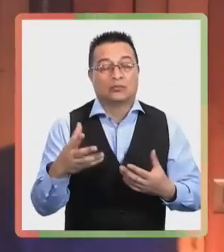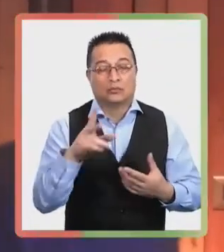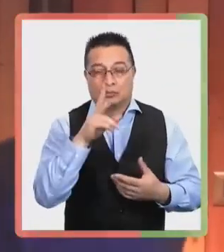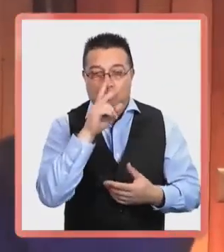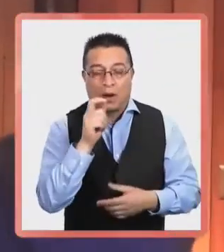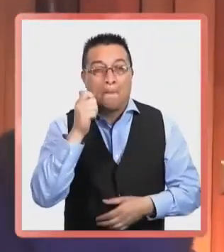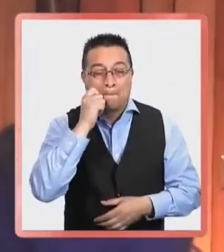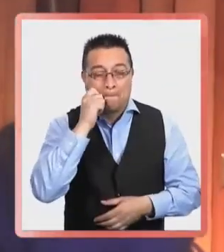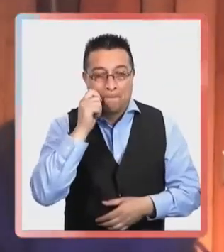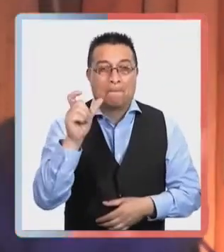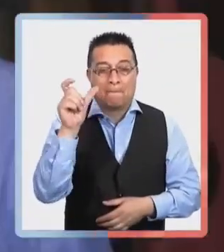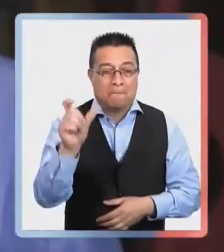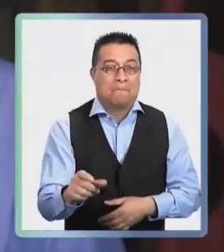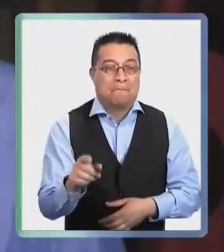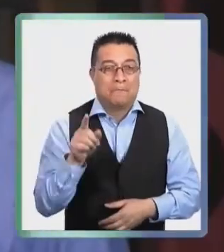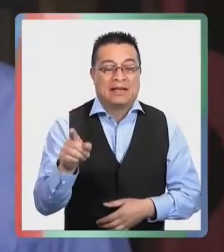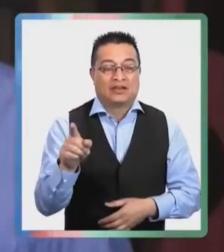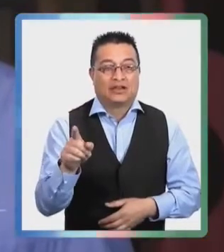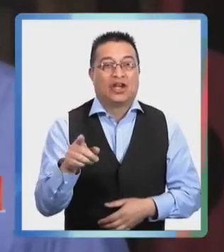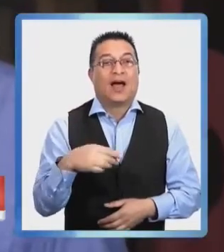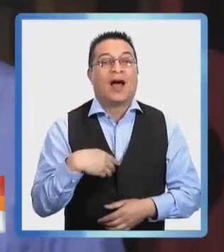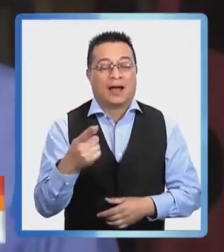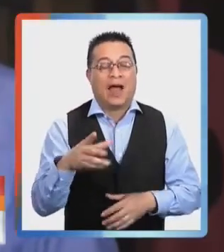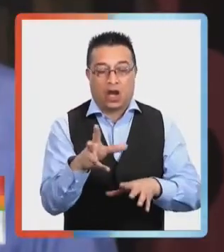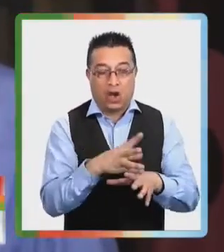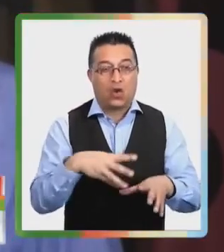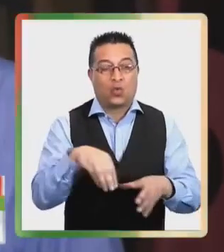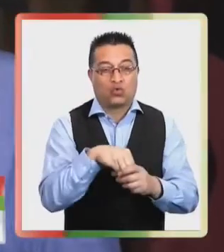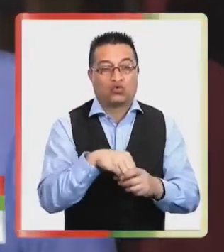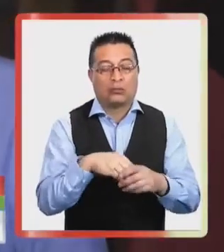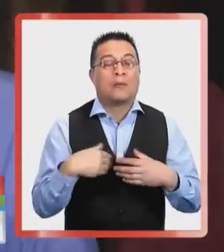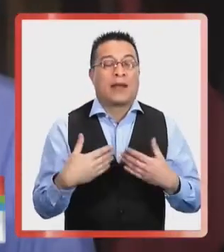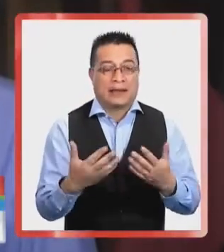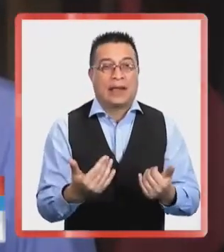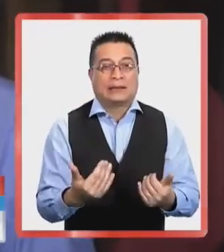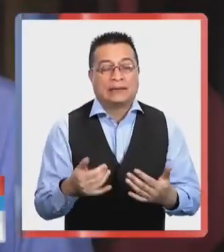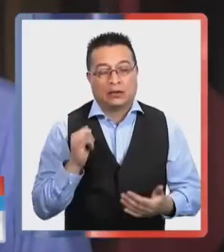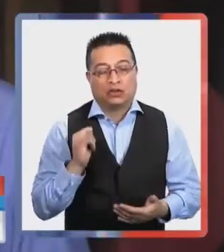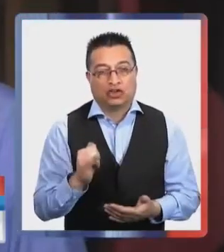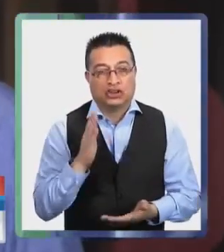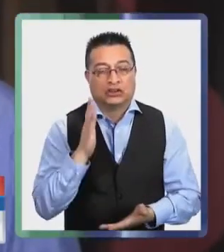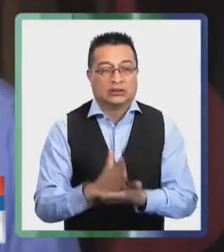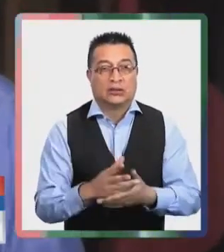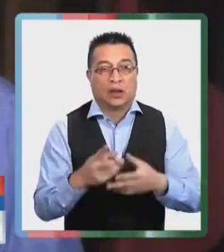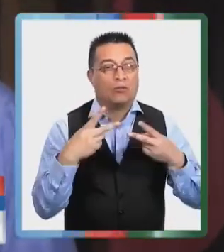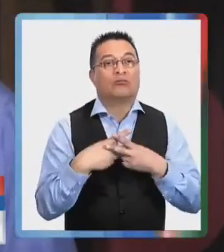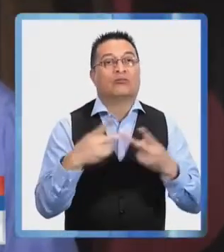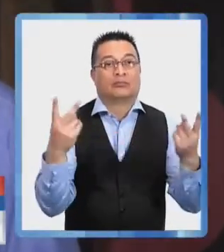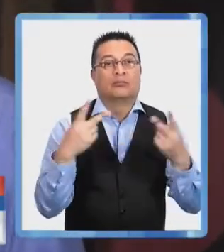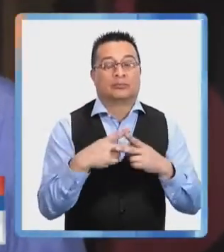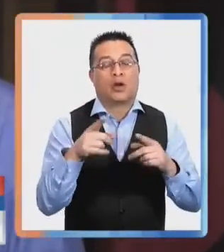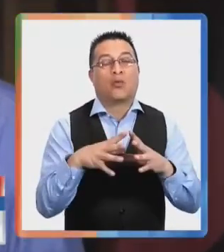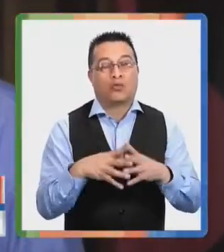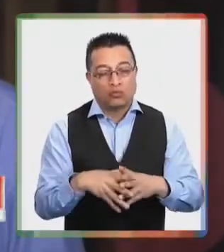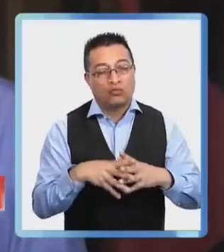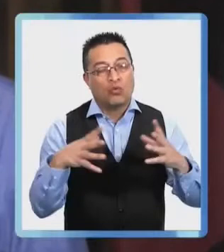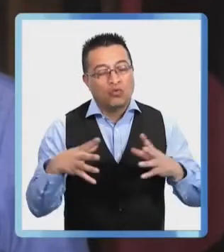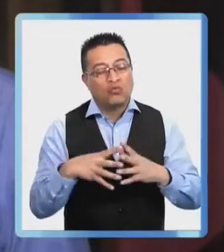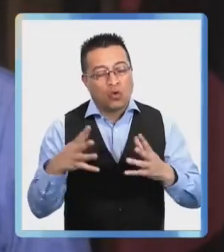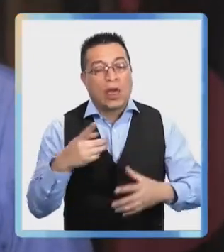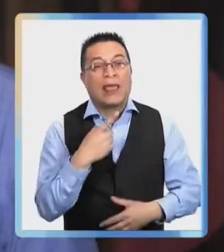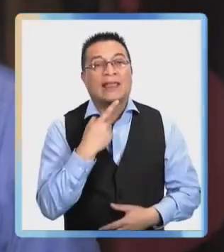como personas de que la inclusión es necesaria y visibilizarlo, creo que es